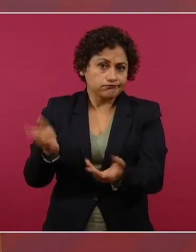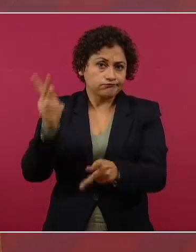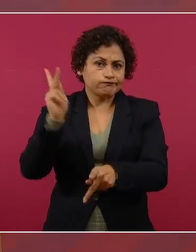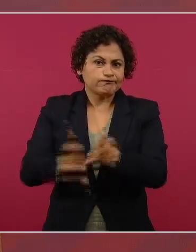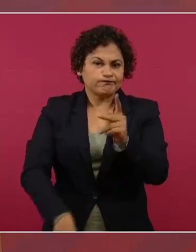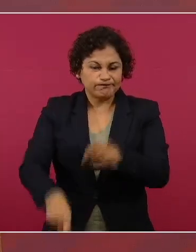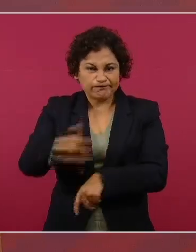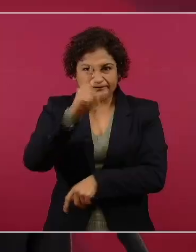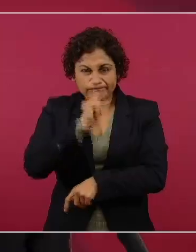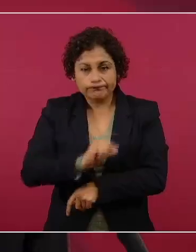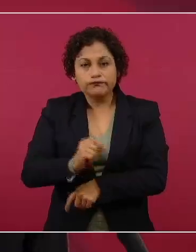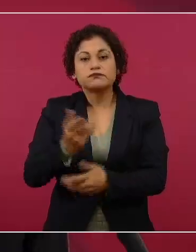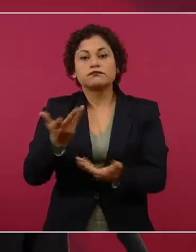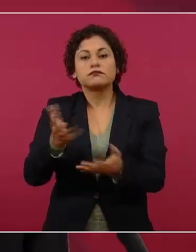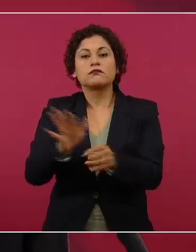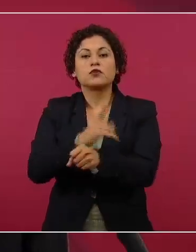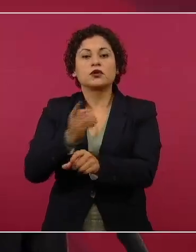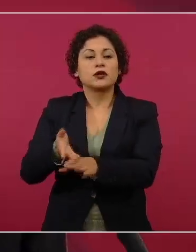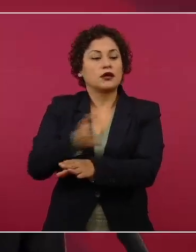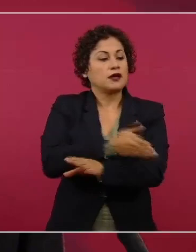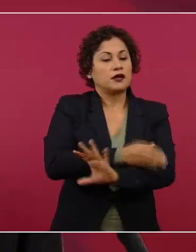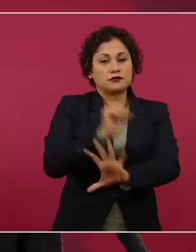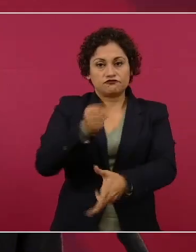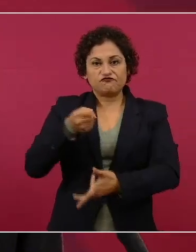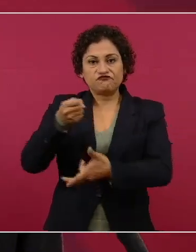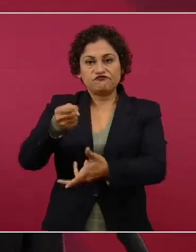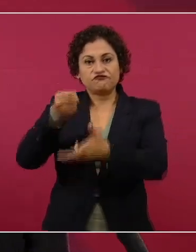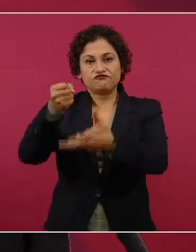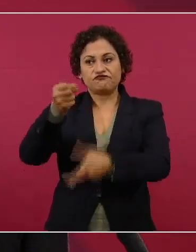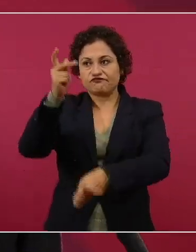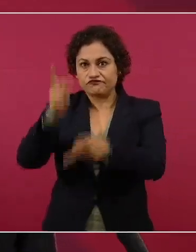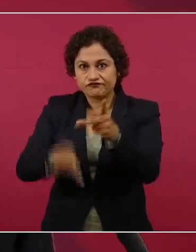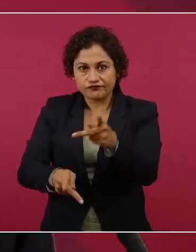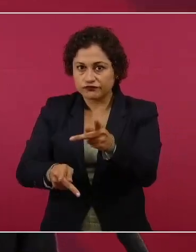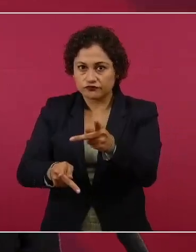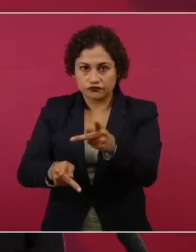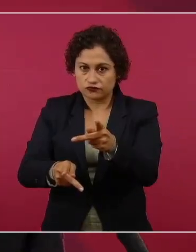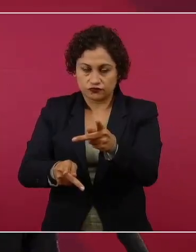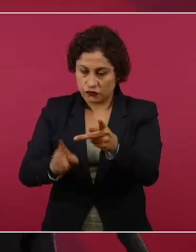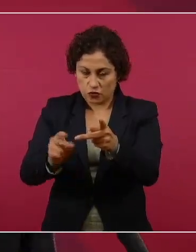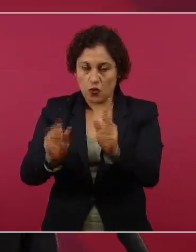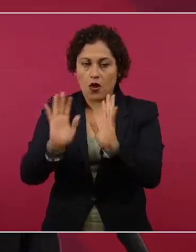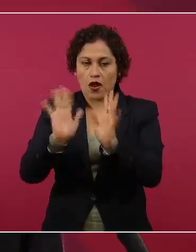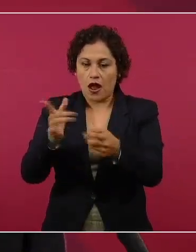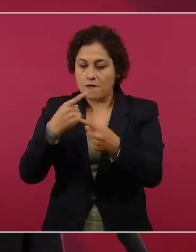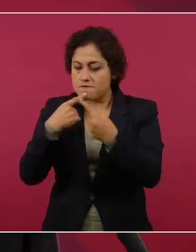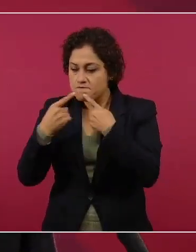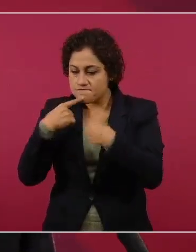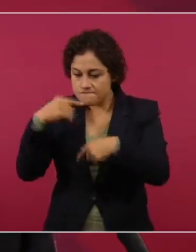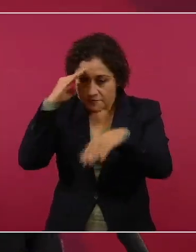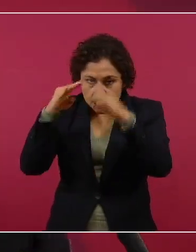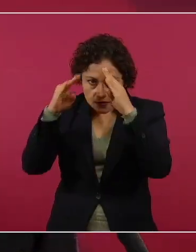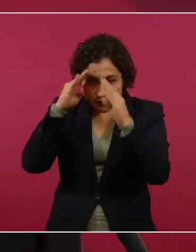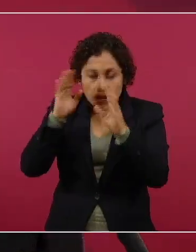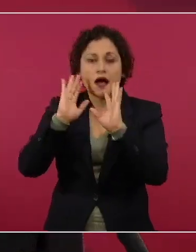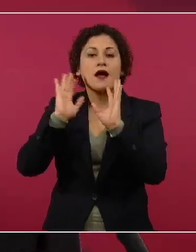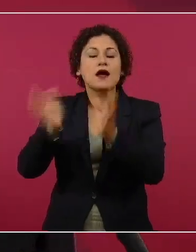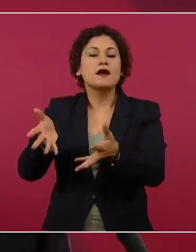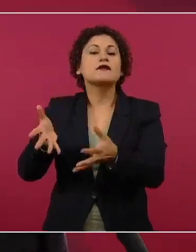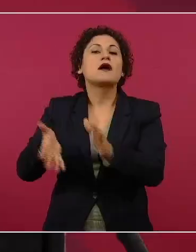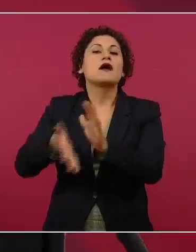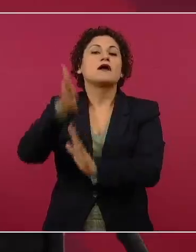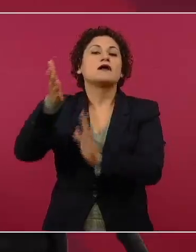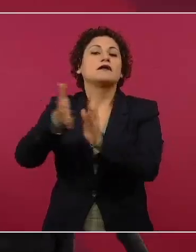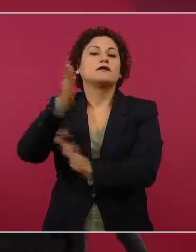con todo lo que ya se había invertido. Pues ya está en construcción y